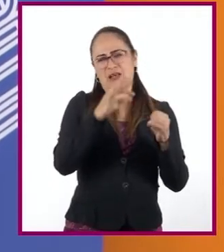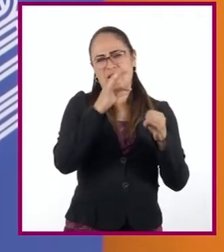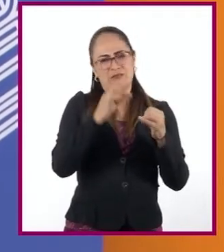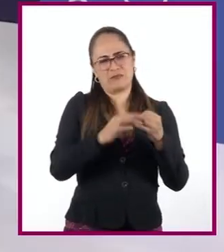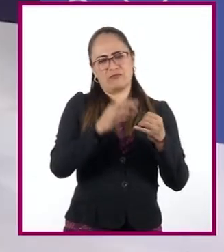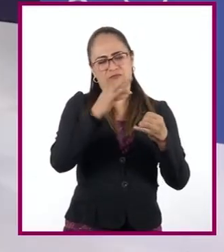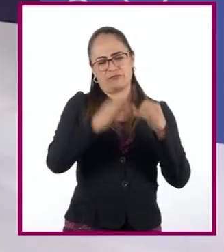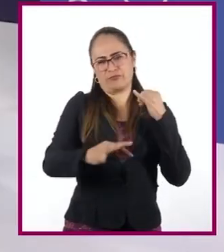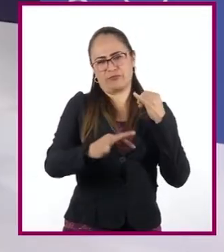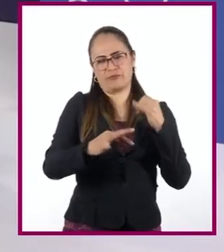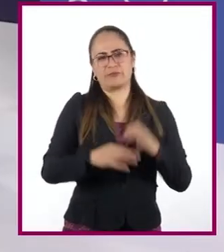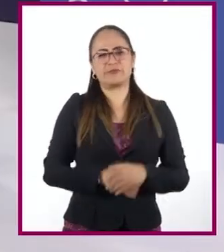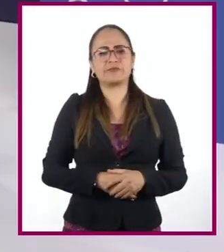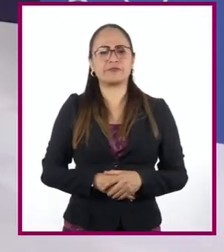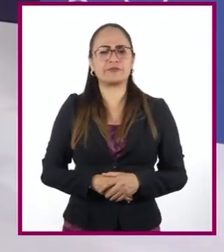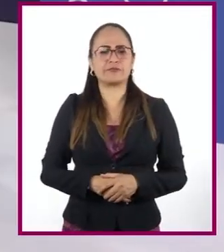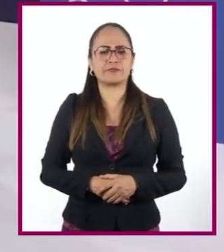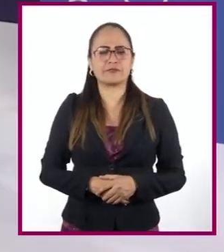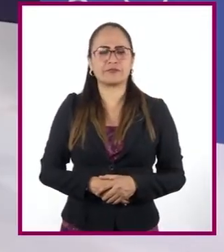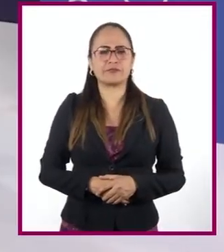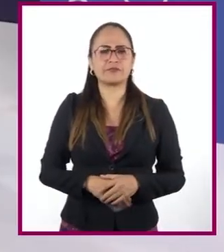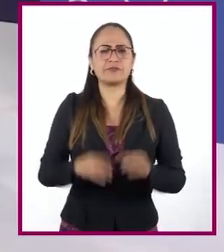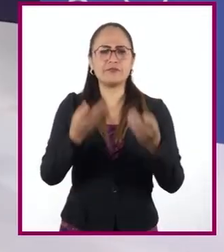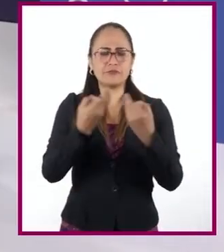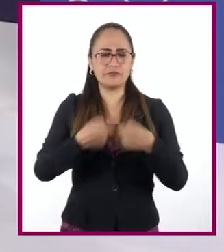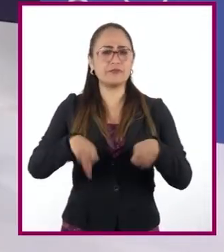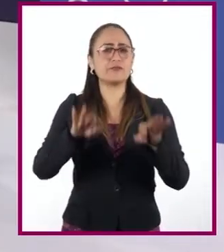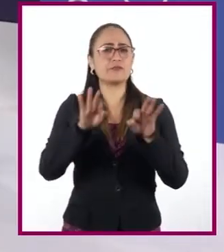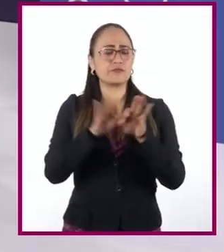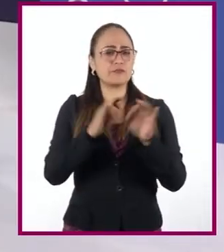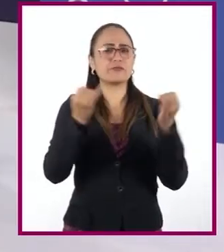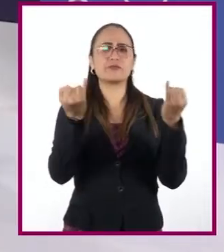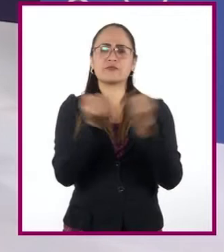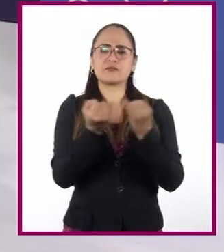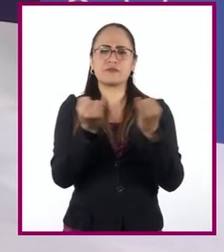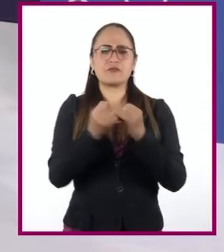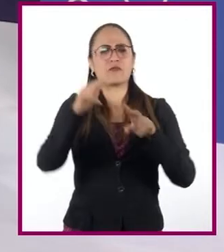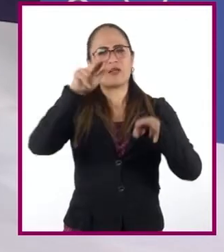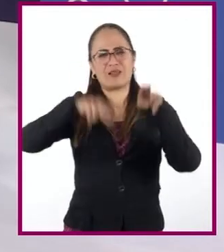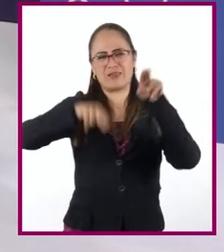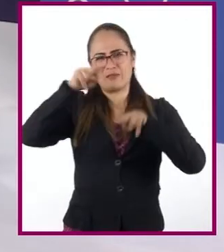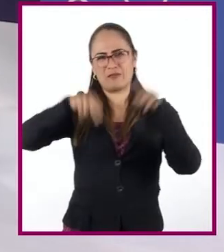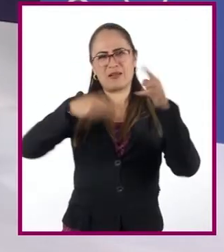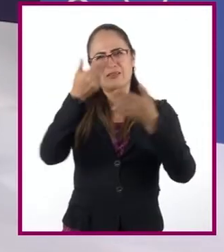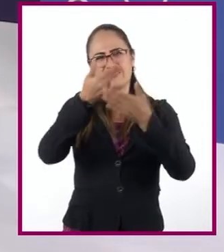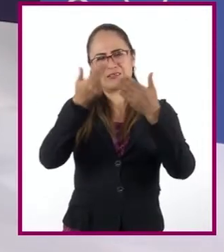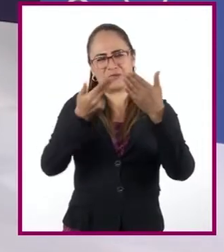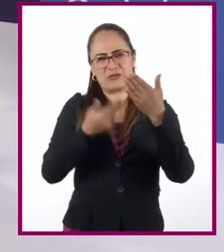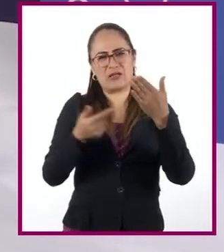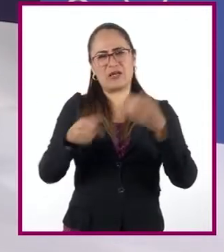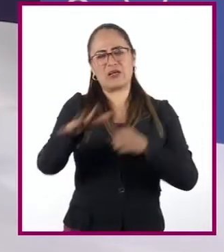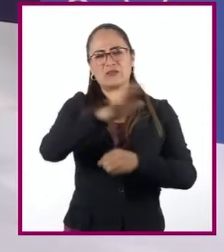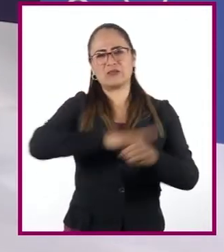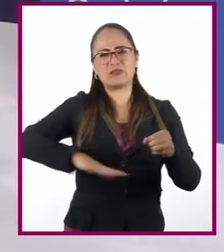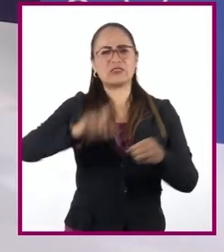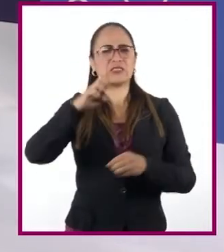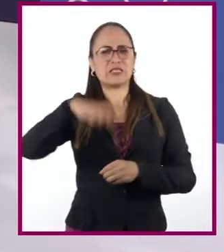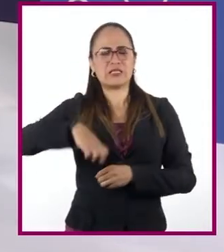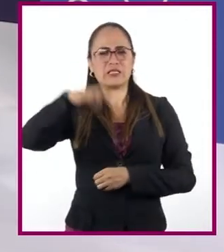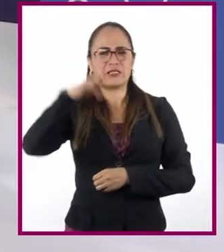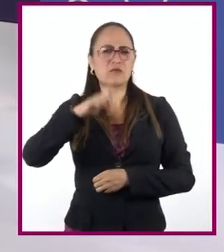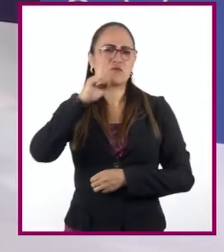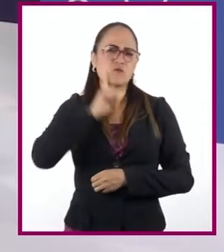conclusiones. Es importante también que incluyan las gráficas de los datos sociodemográficos de la